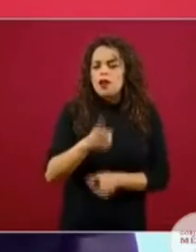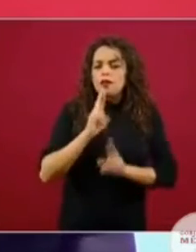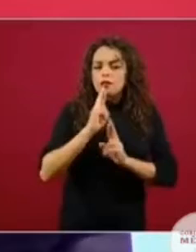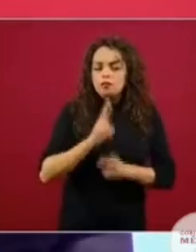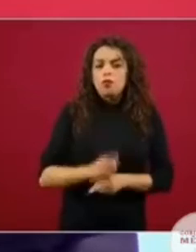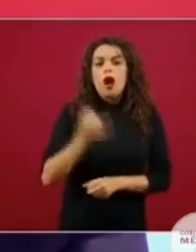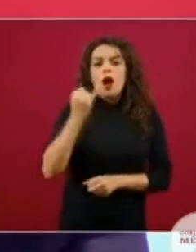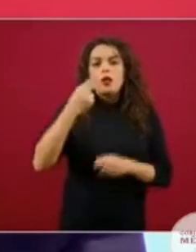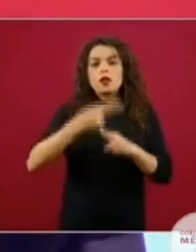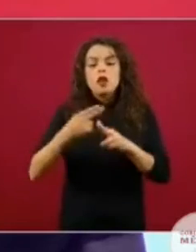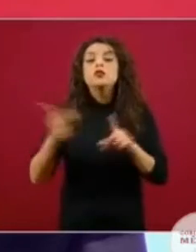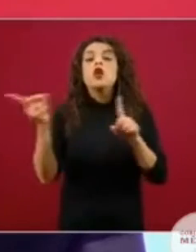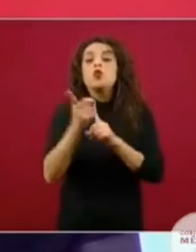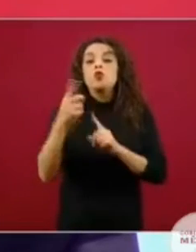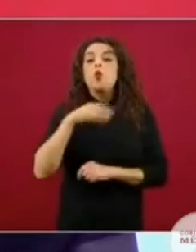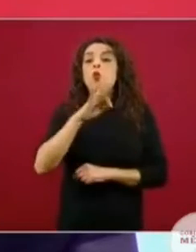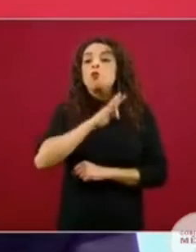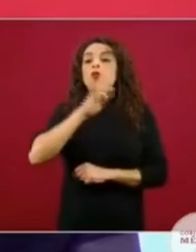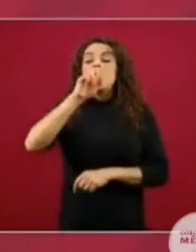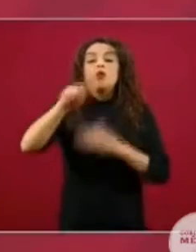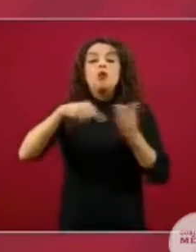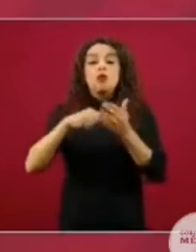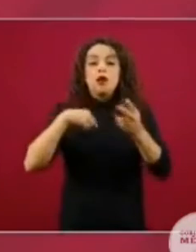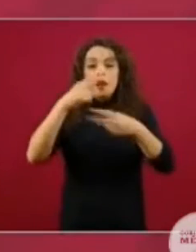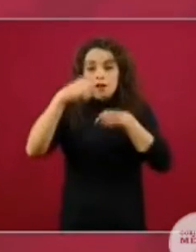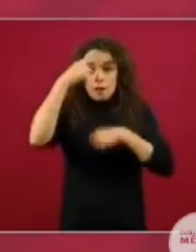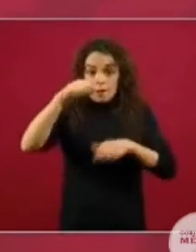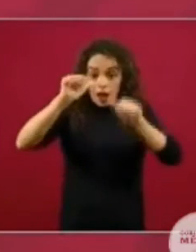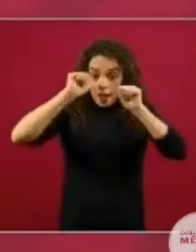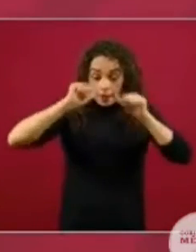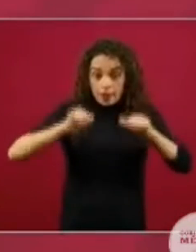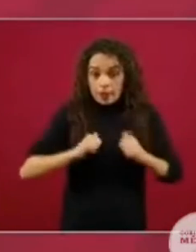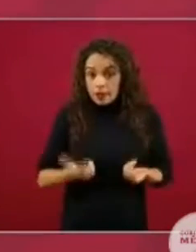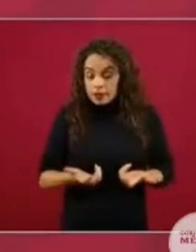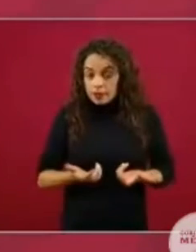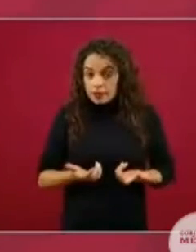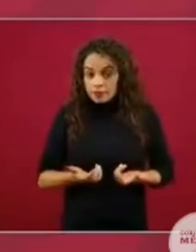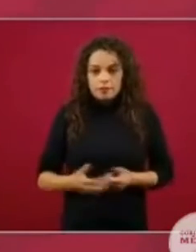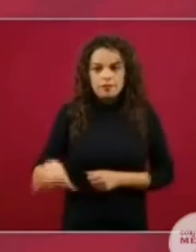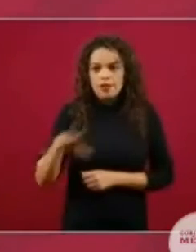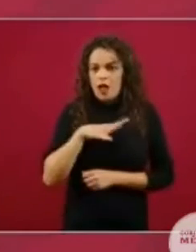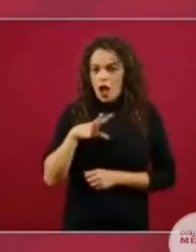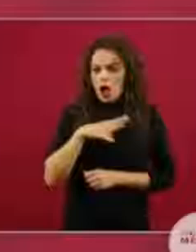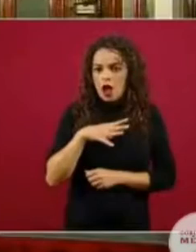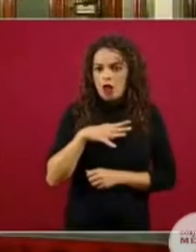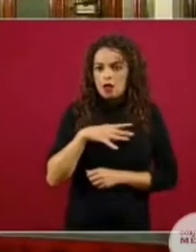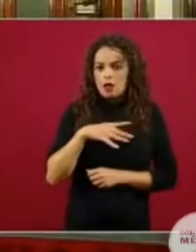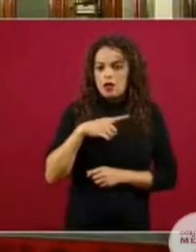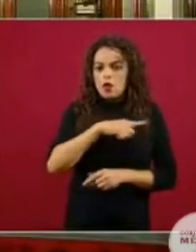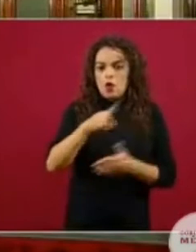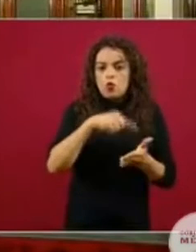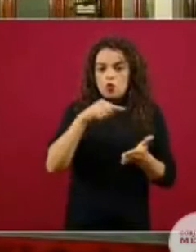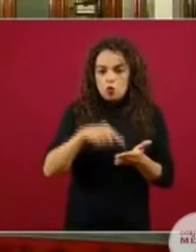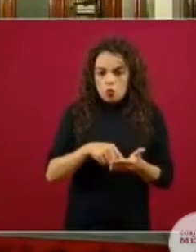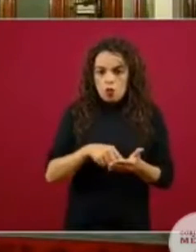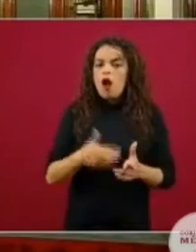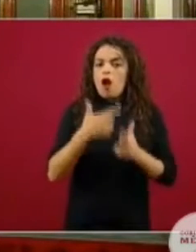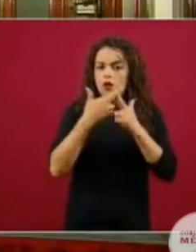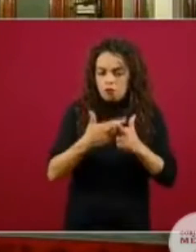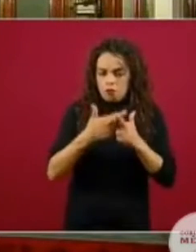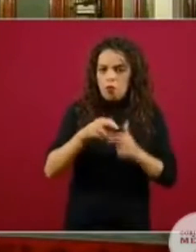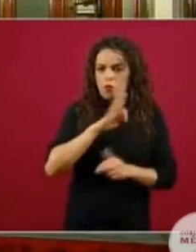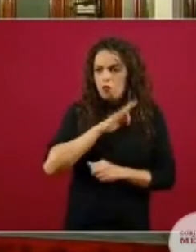de cuáles son los hospitales de su localidad que están disponibles o están designados para hacer kobe